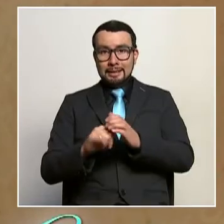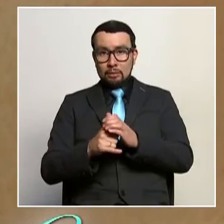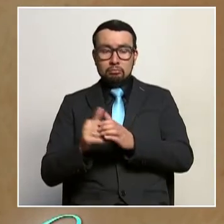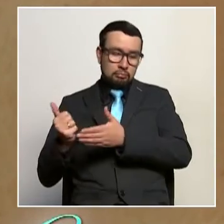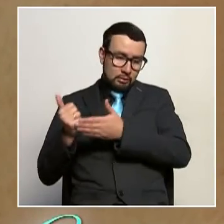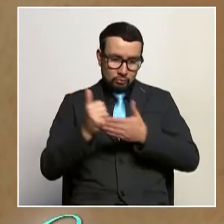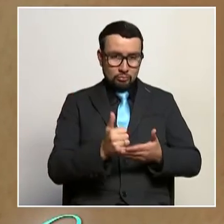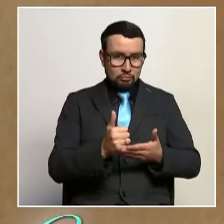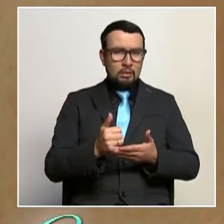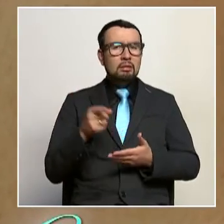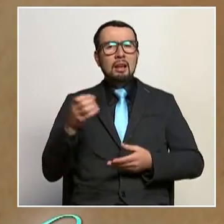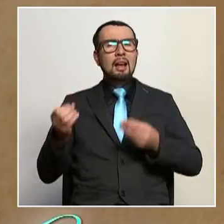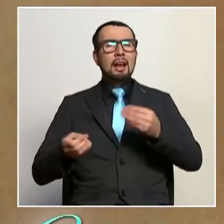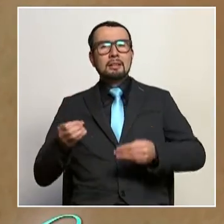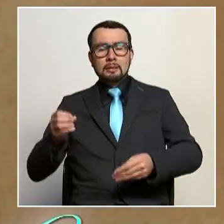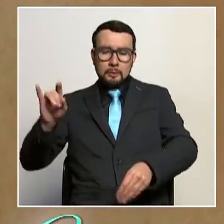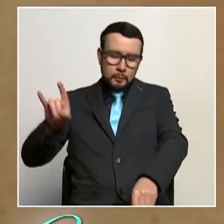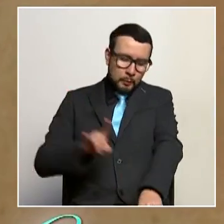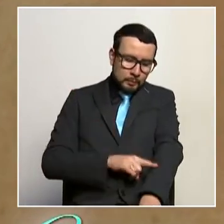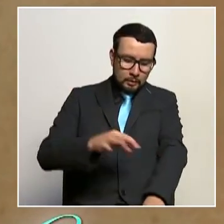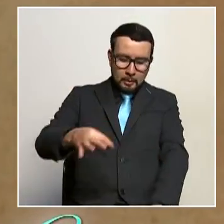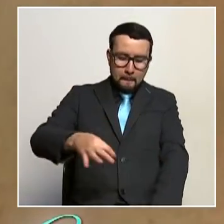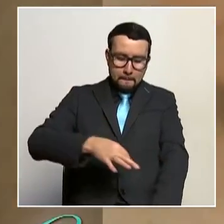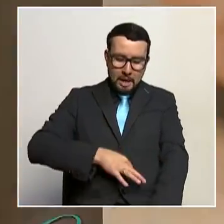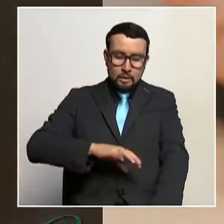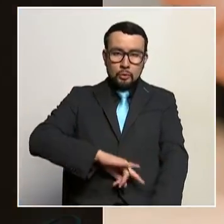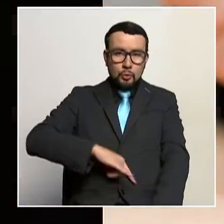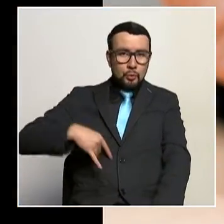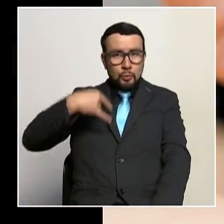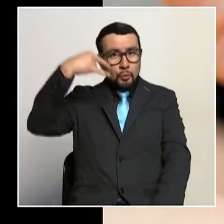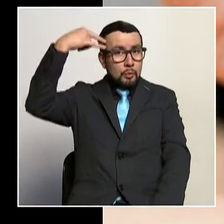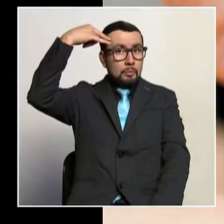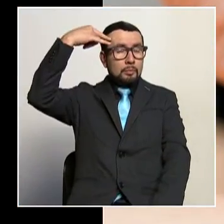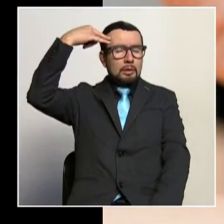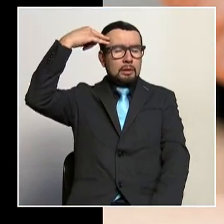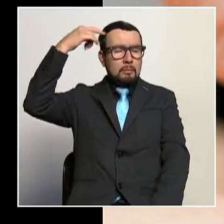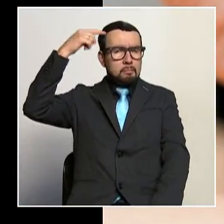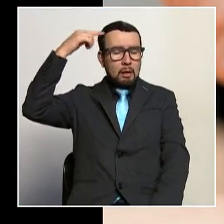acupuntura? Mandan un estímulo a la corteza cerebral de él. ¿Eso qué es?